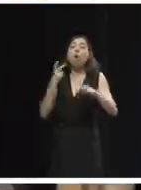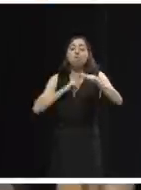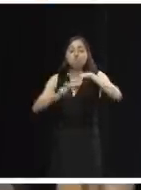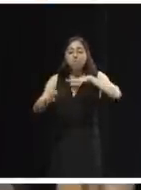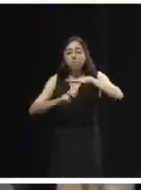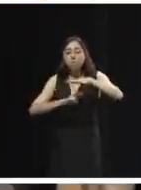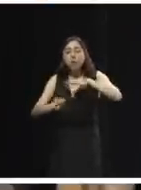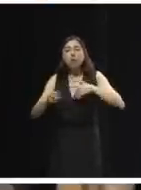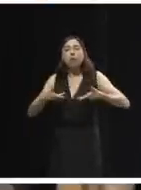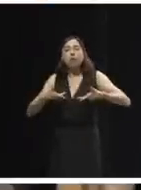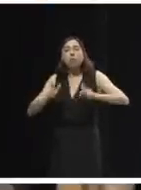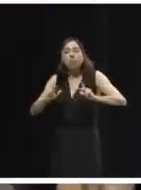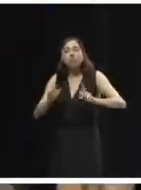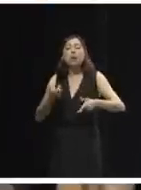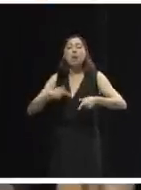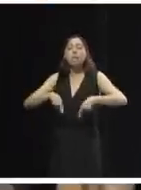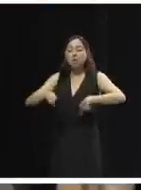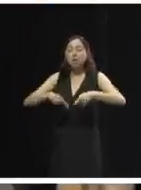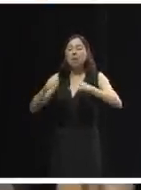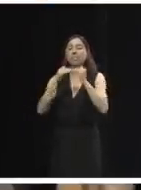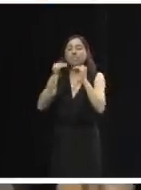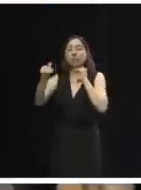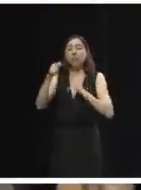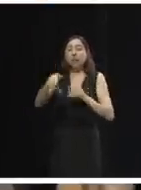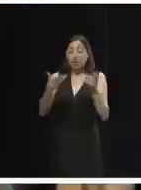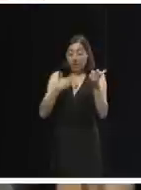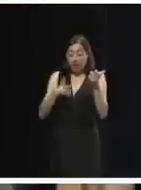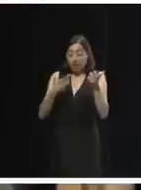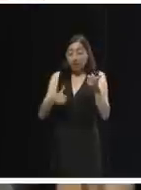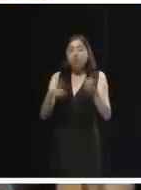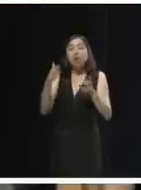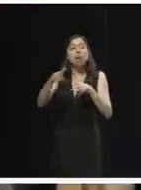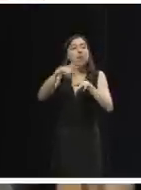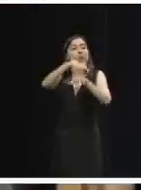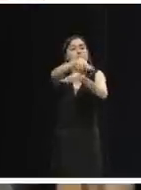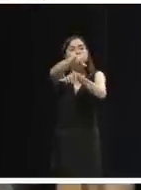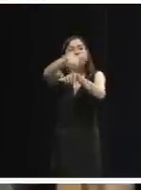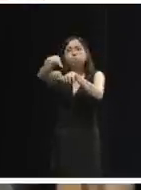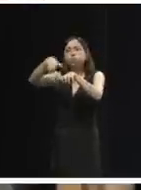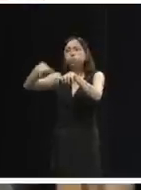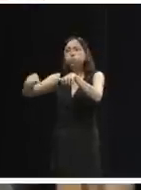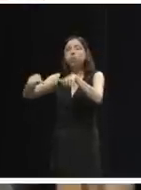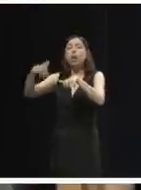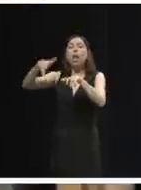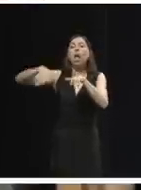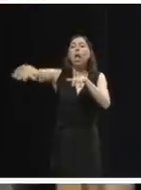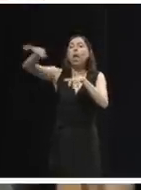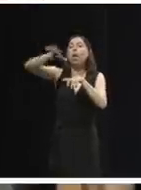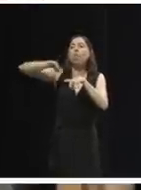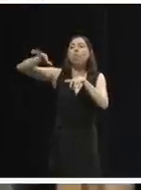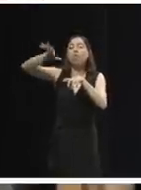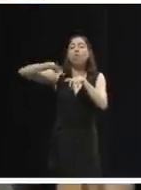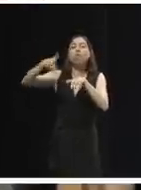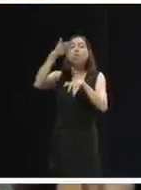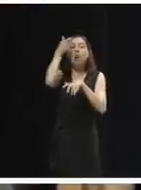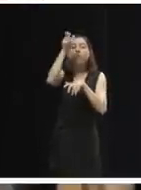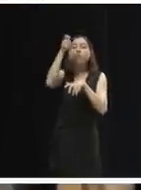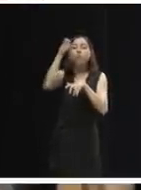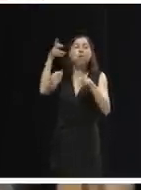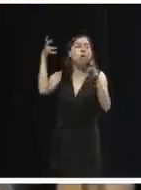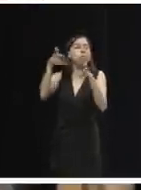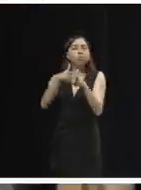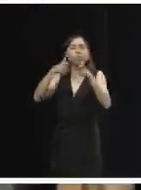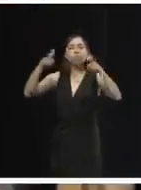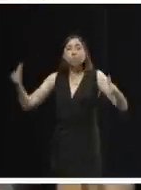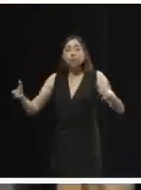movilidad sostenible en Sevilla y en esa conurbación urbana gigante que es hoy el área metropolitana de Sevilla.